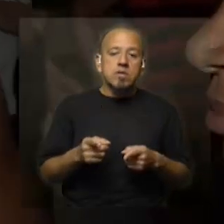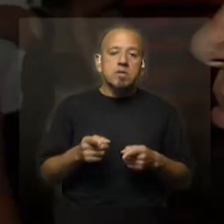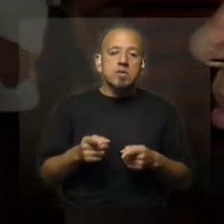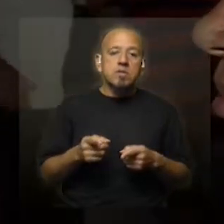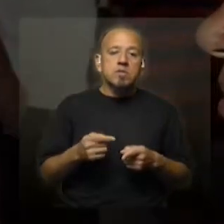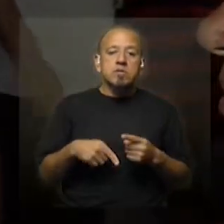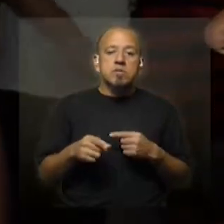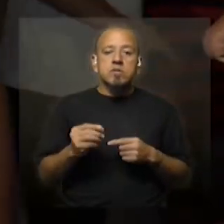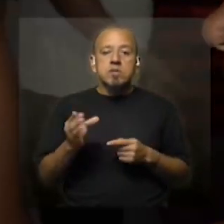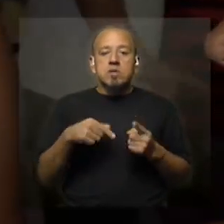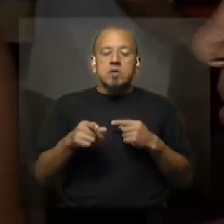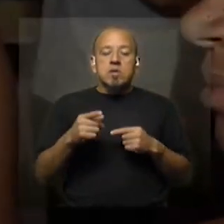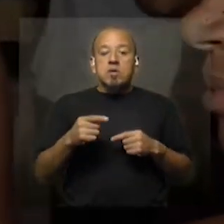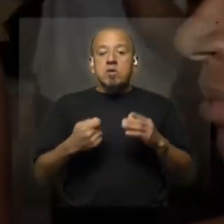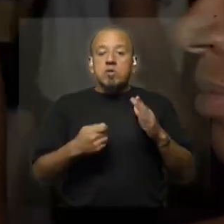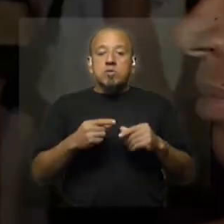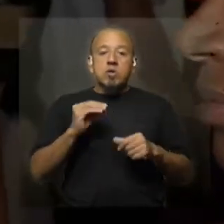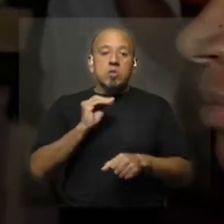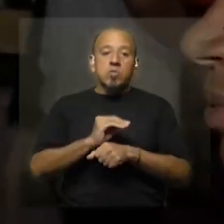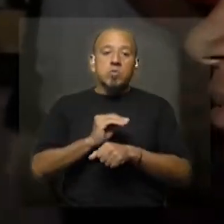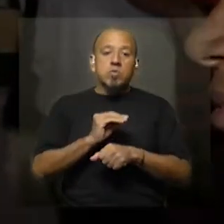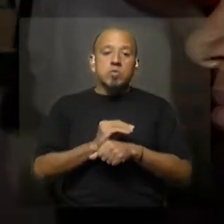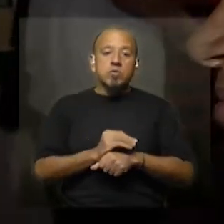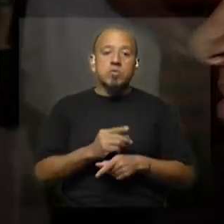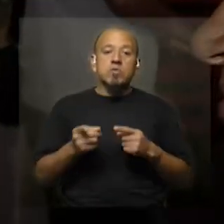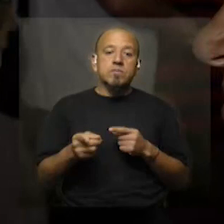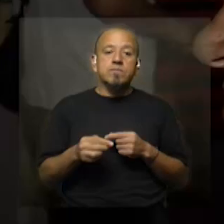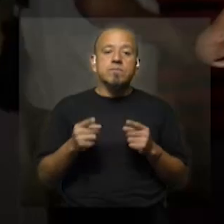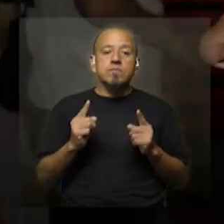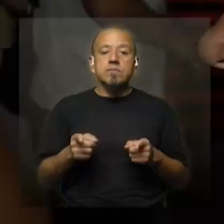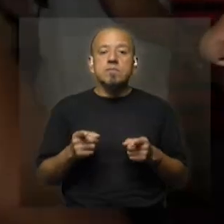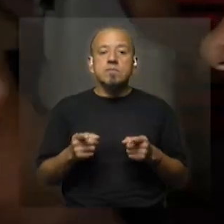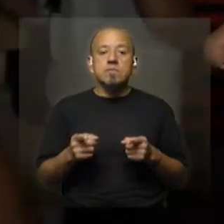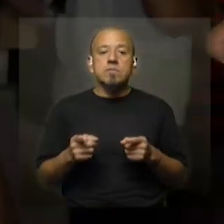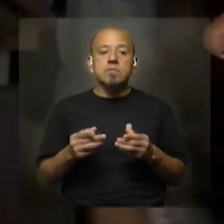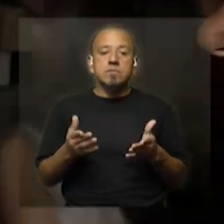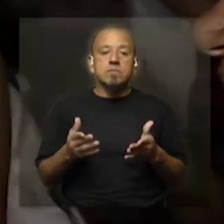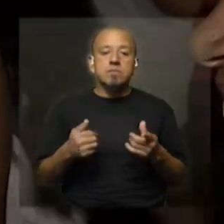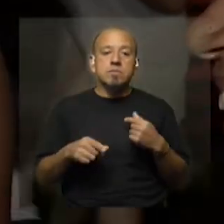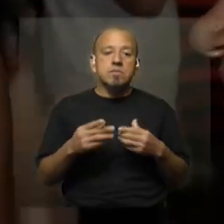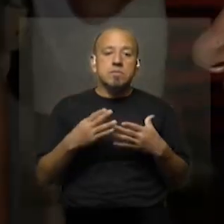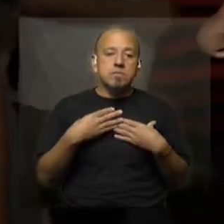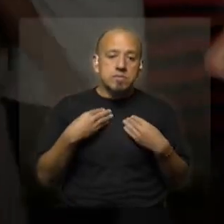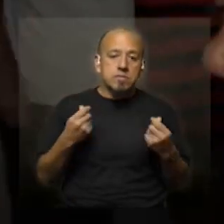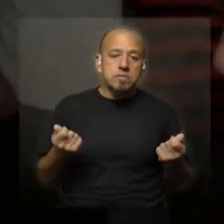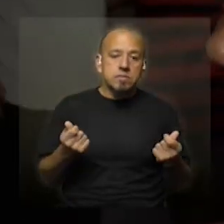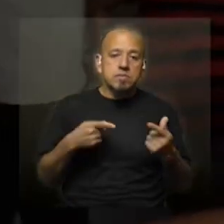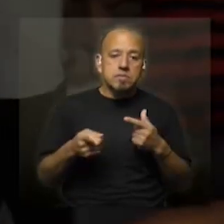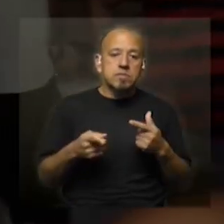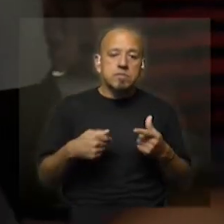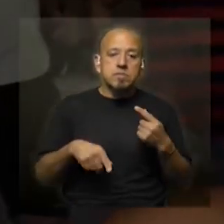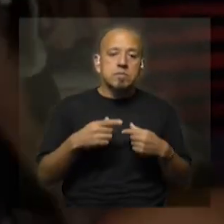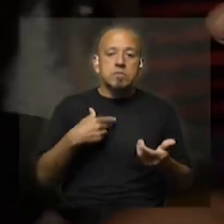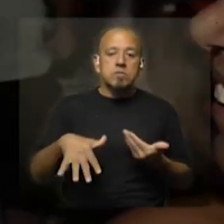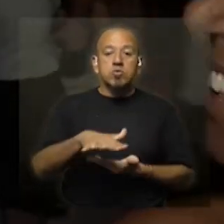todo lo que es el toque y la cultura, ¿no? Y nos hace también, o sea, En sí te hace sensibilizar también, con mucho con el